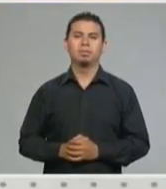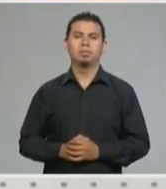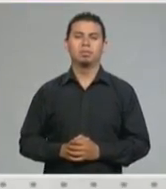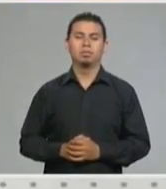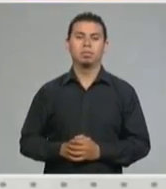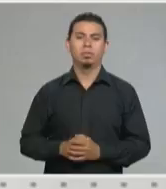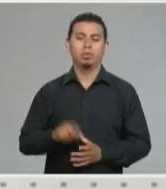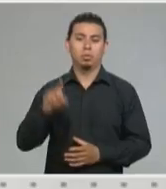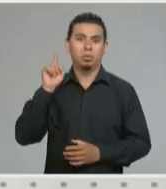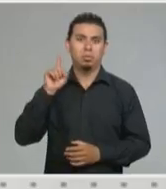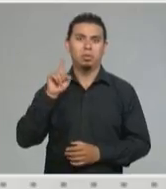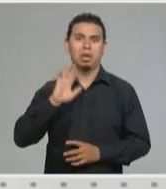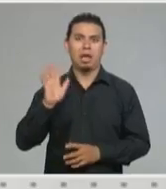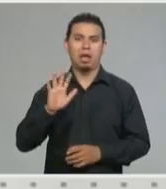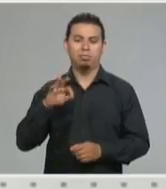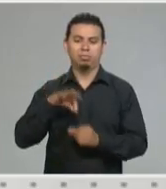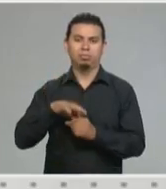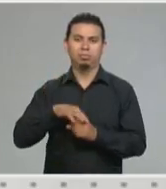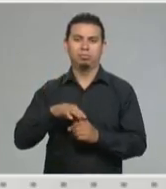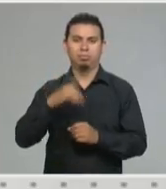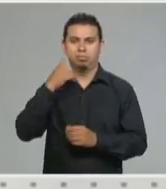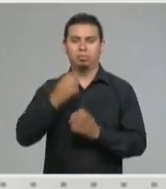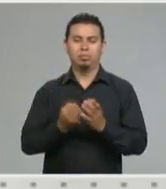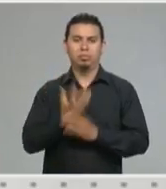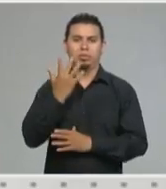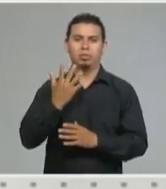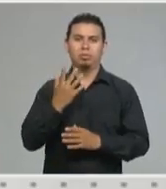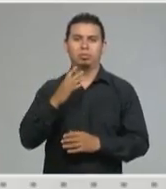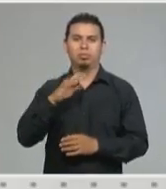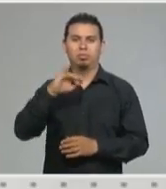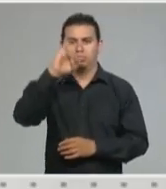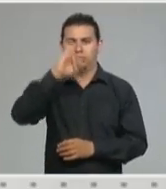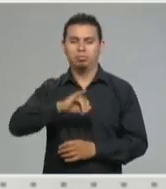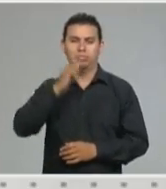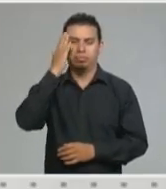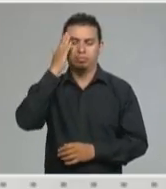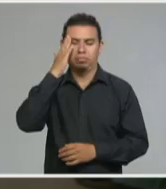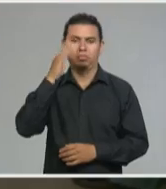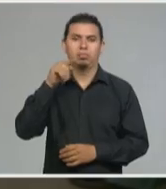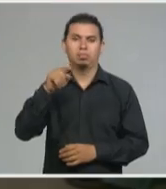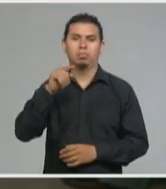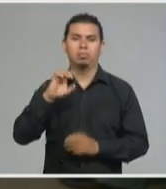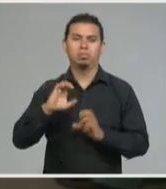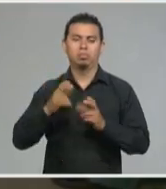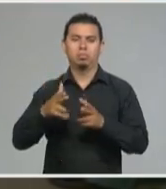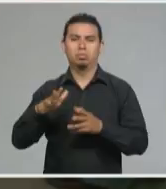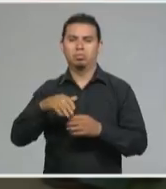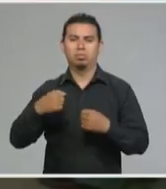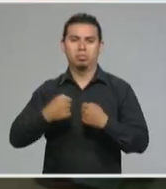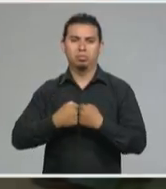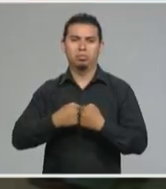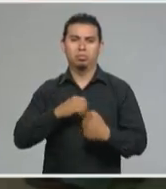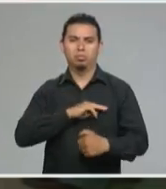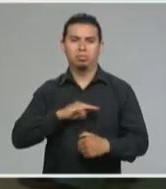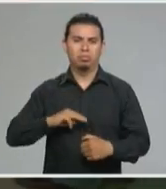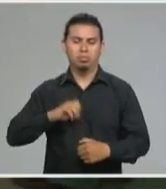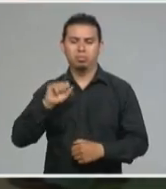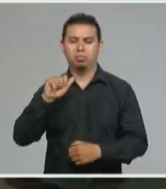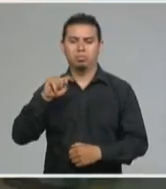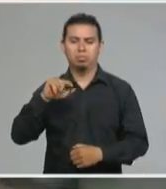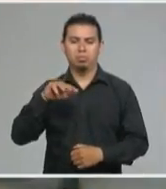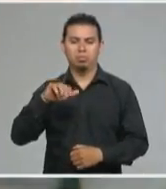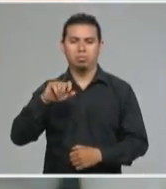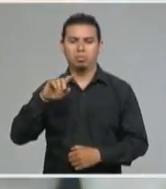Este domingo se realizó la Asamblea de Elección Extraordinaria en la Agencia Municipal de Llanos Uchiapa, perteneciente al municipio de Santa María